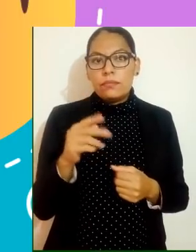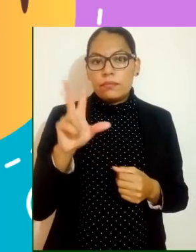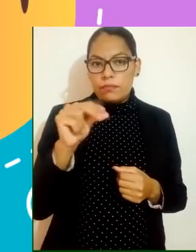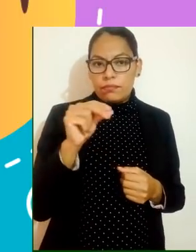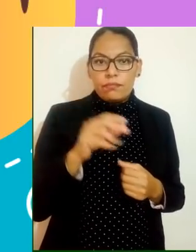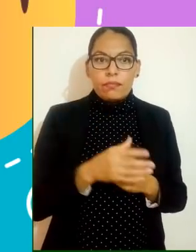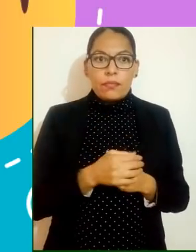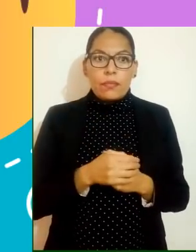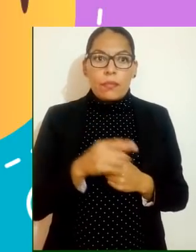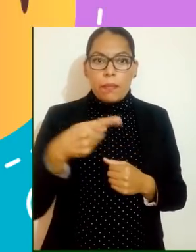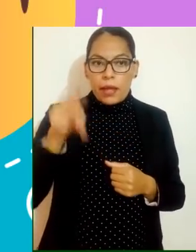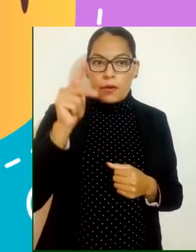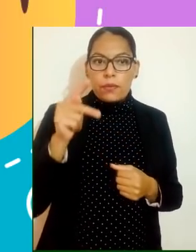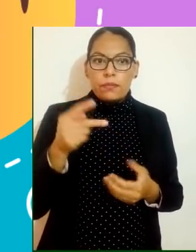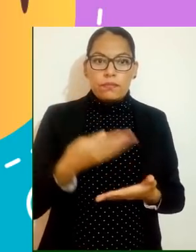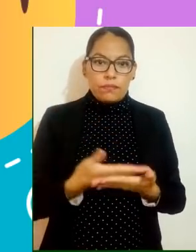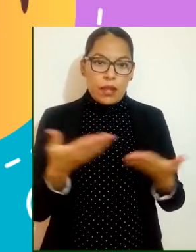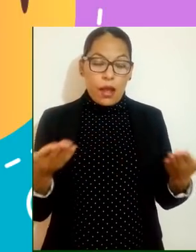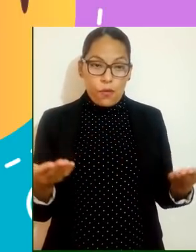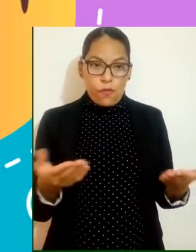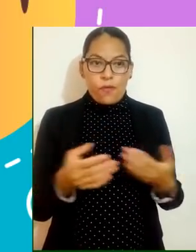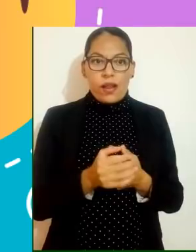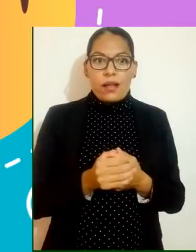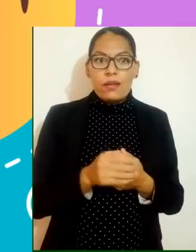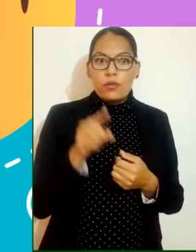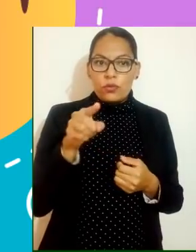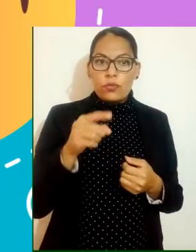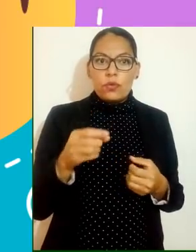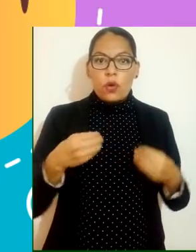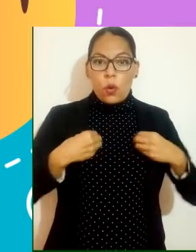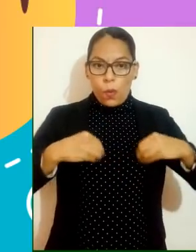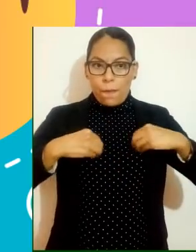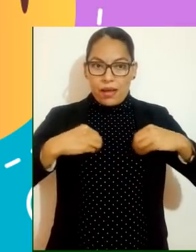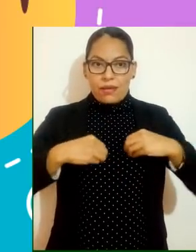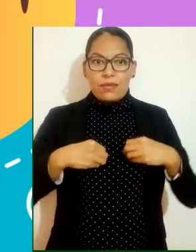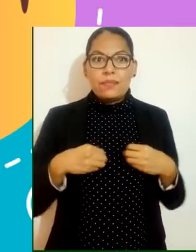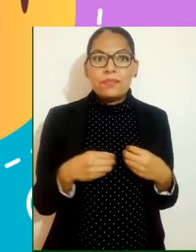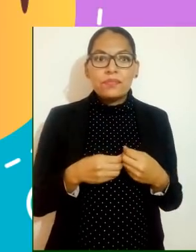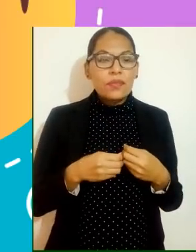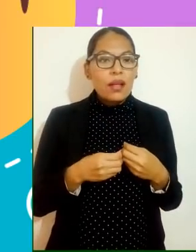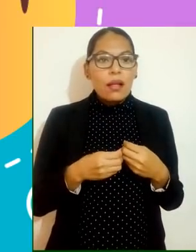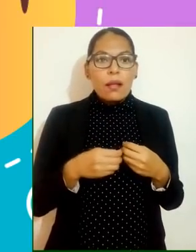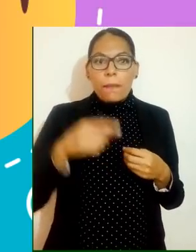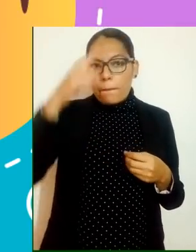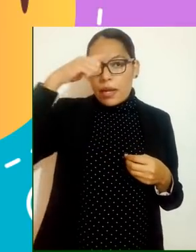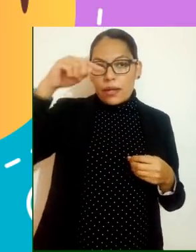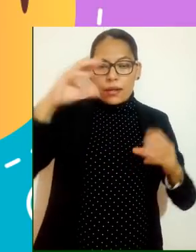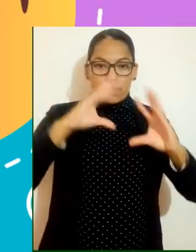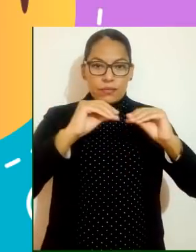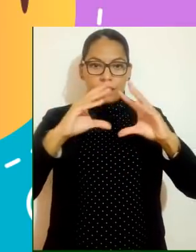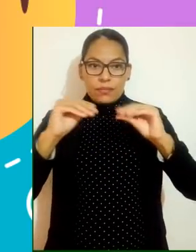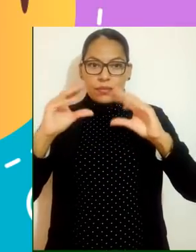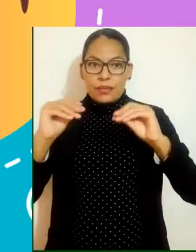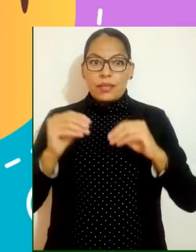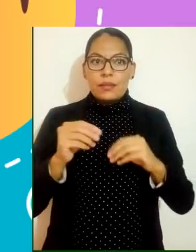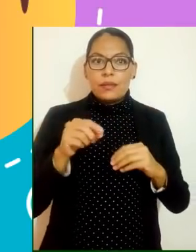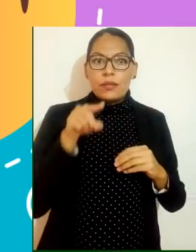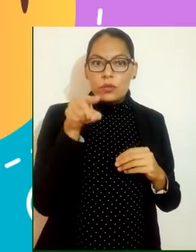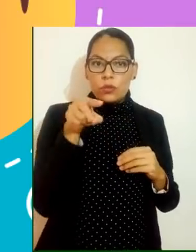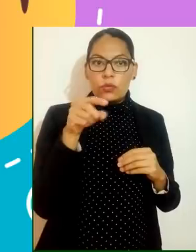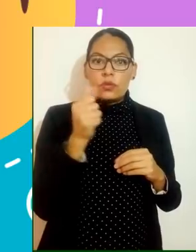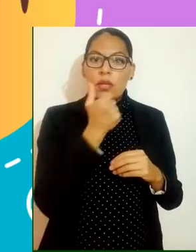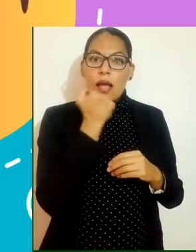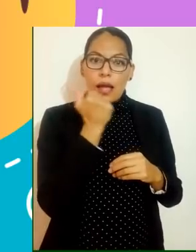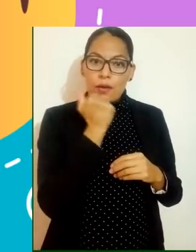aburridas TICs en TACs. ¿Y qué es esto? Pues que ahora son tecnologías del aprendizaje